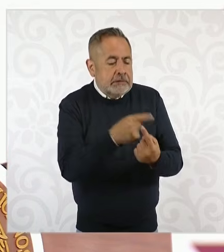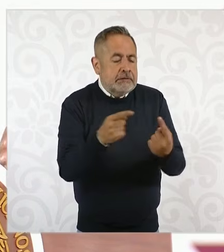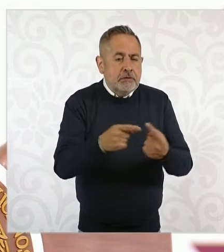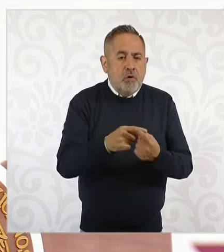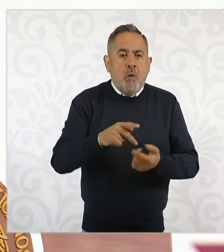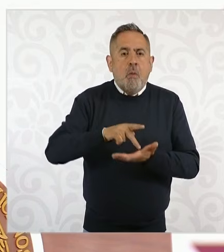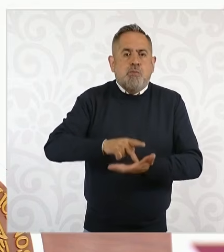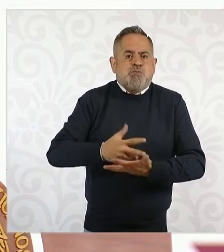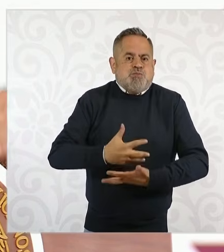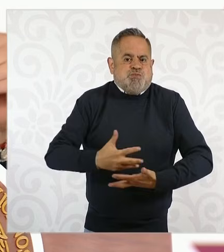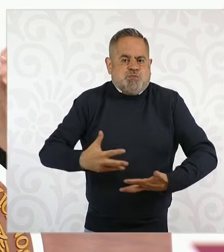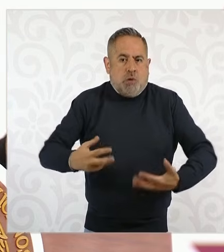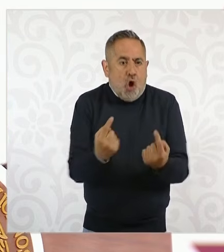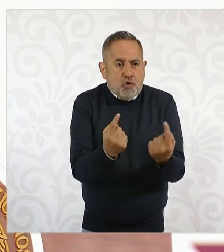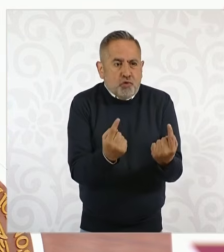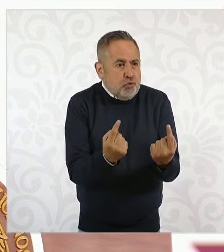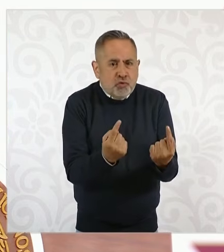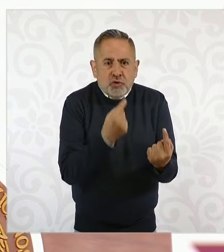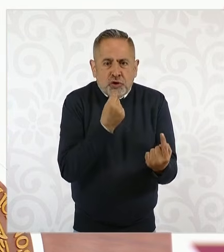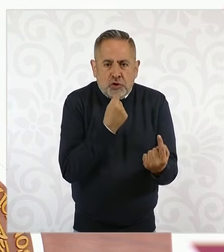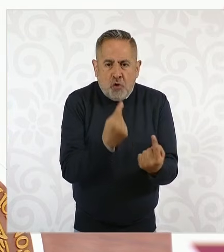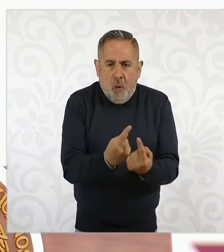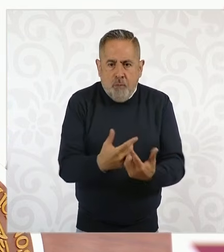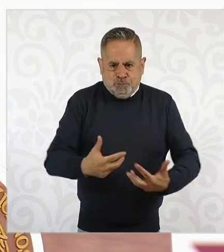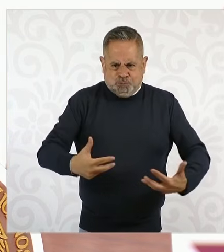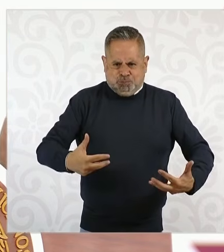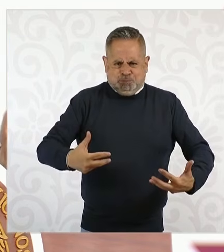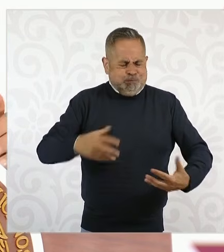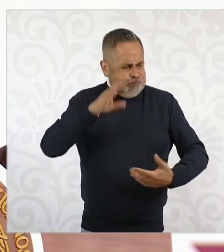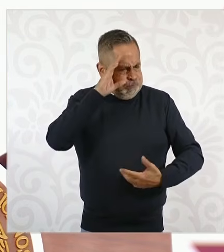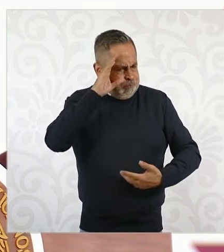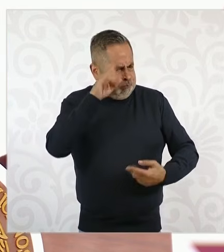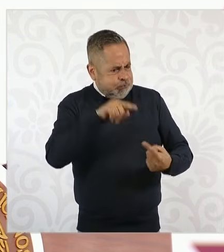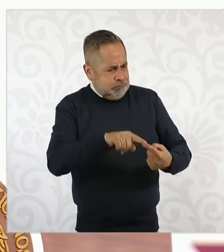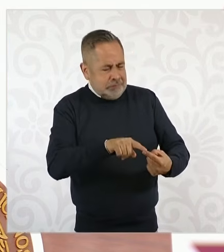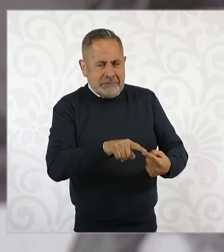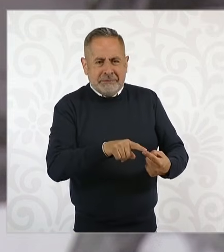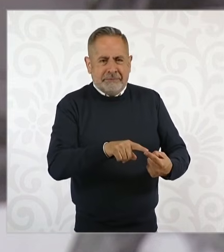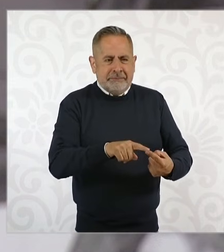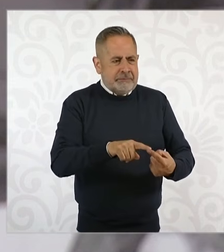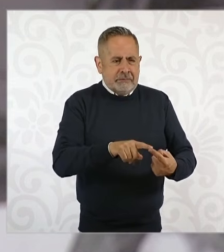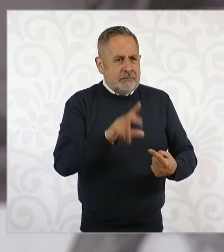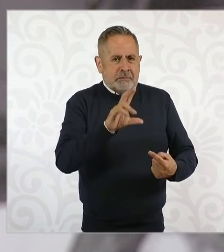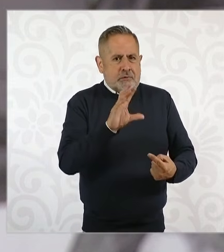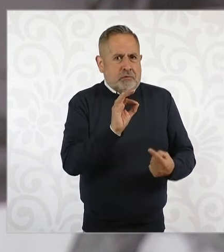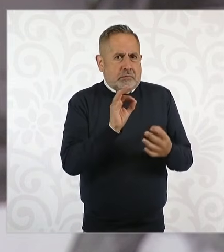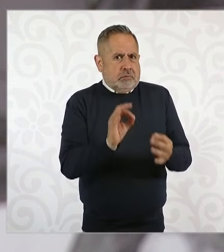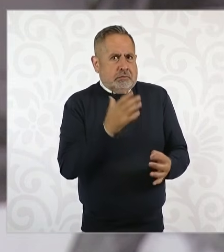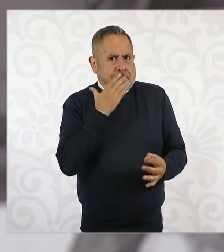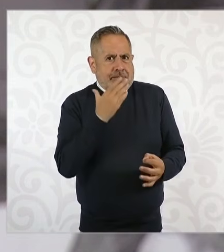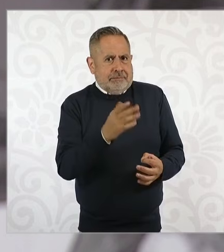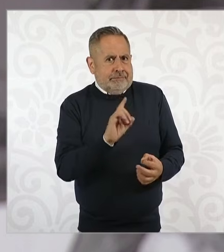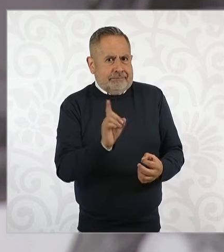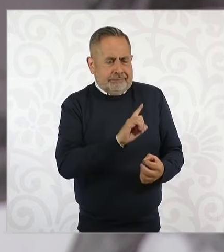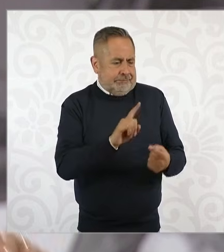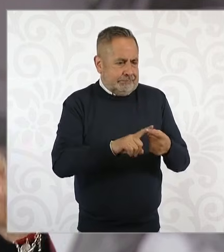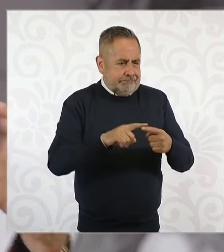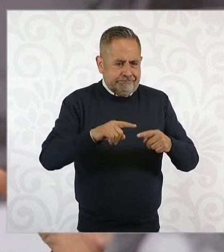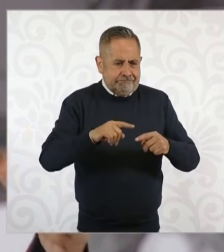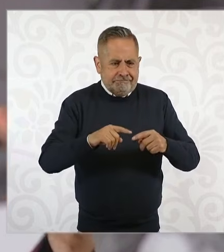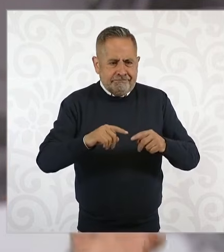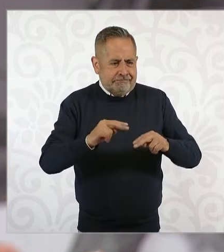peso fuera de lo normal, sea un peso mayor o menor de acuerdo a un rango